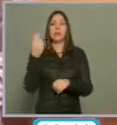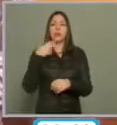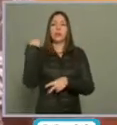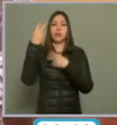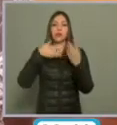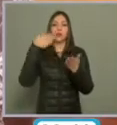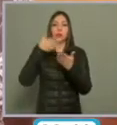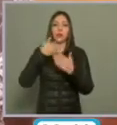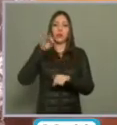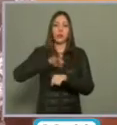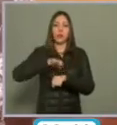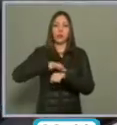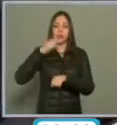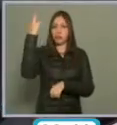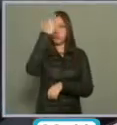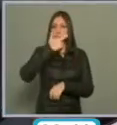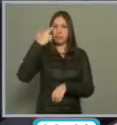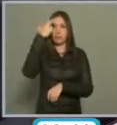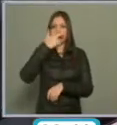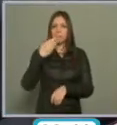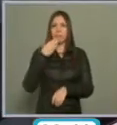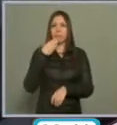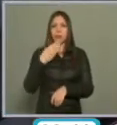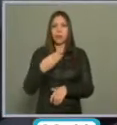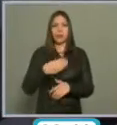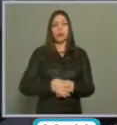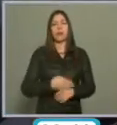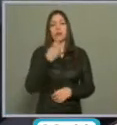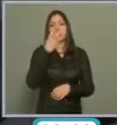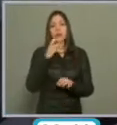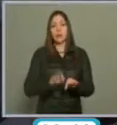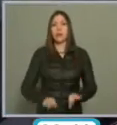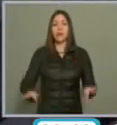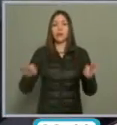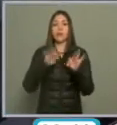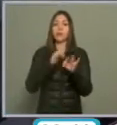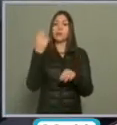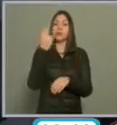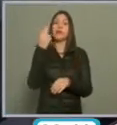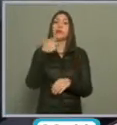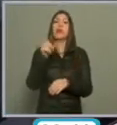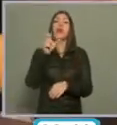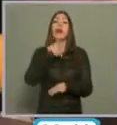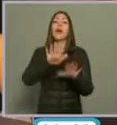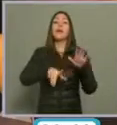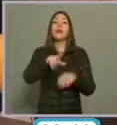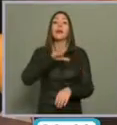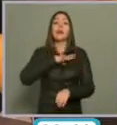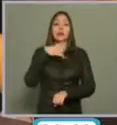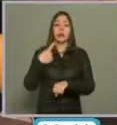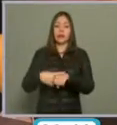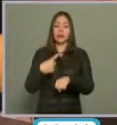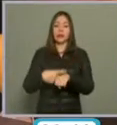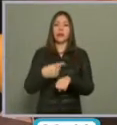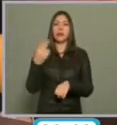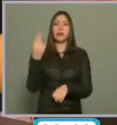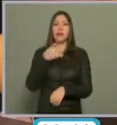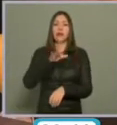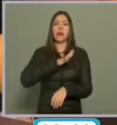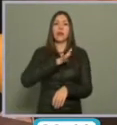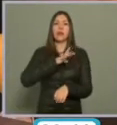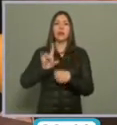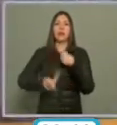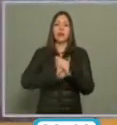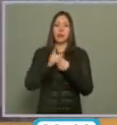y ese punto que tocaste creo que es fundamental. Este tipo de enfermedades tienen